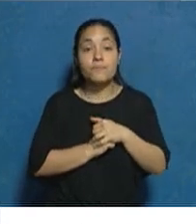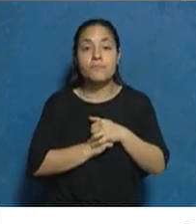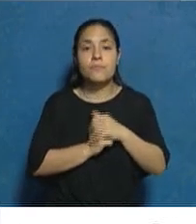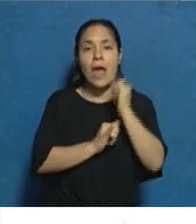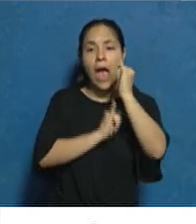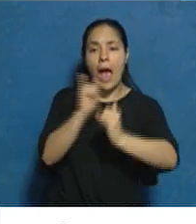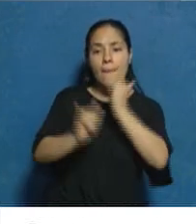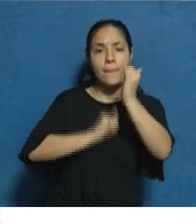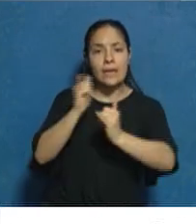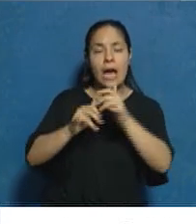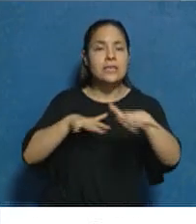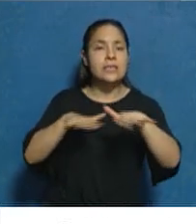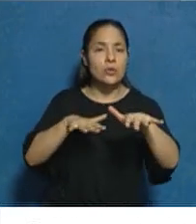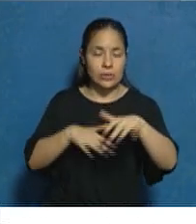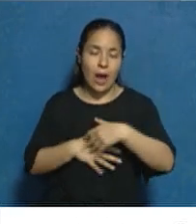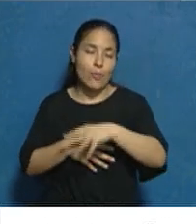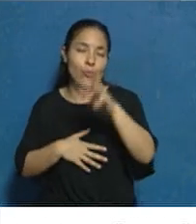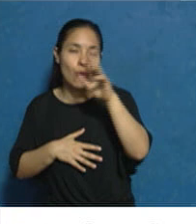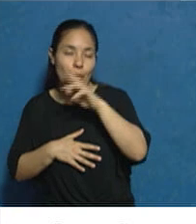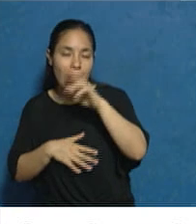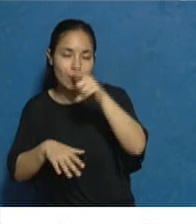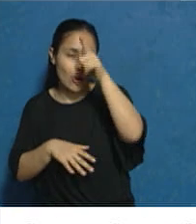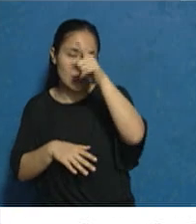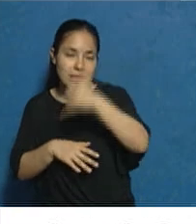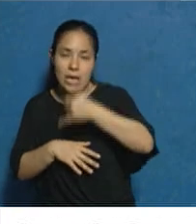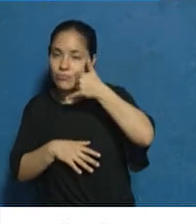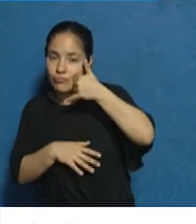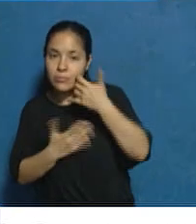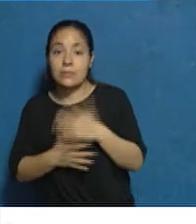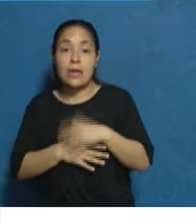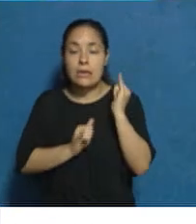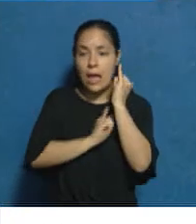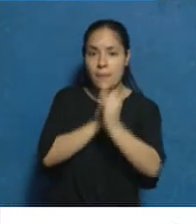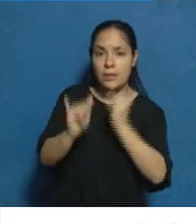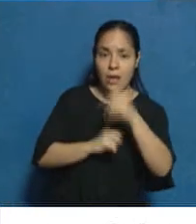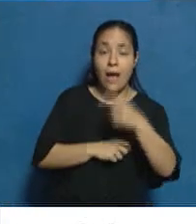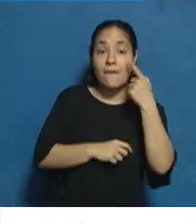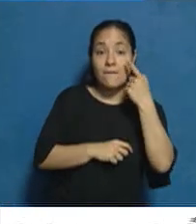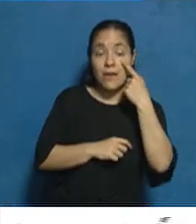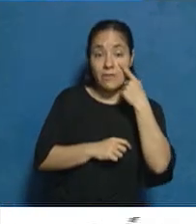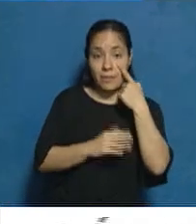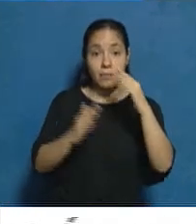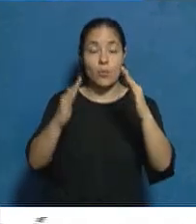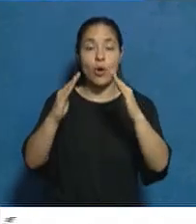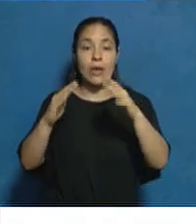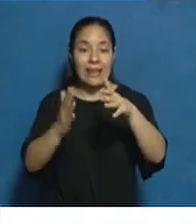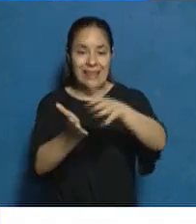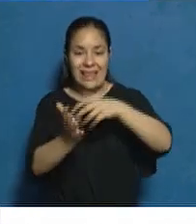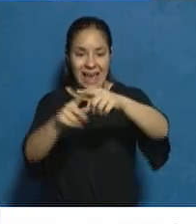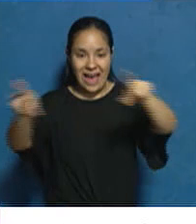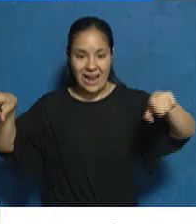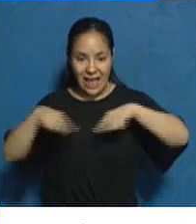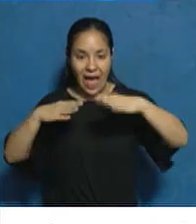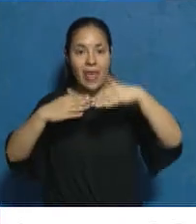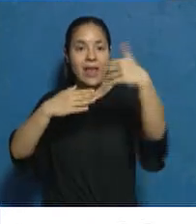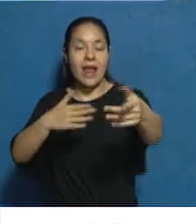explicándole la situación a la operadora del 911, explicándole que ella vive en la parte de adelante del terreno, donde es su casa, y en la